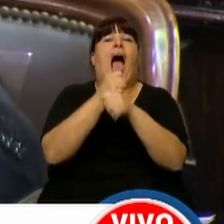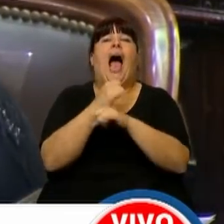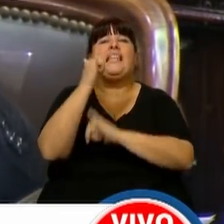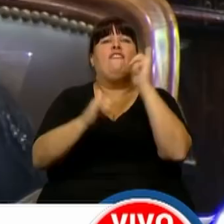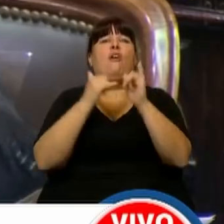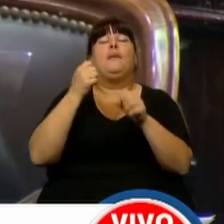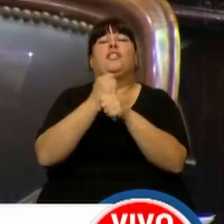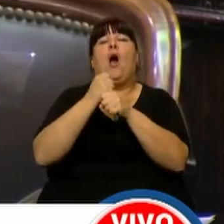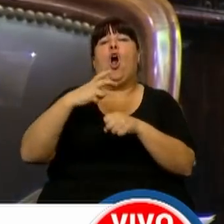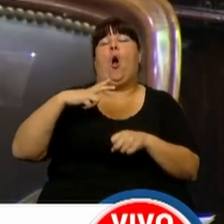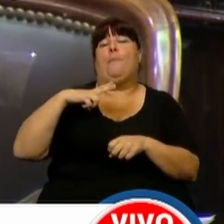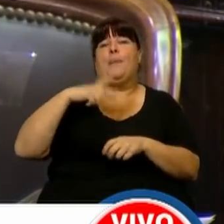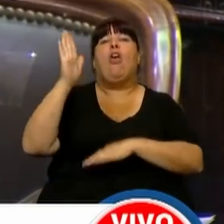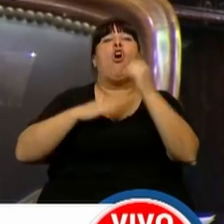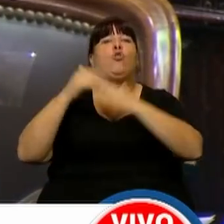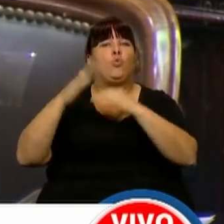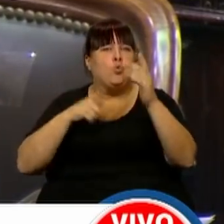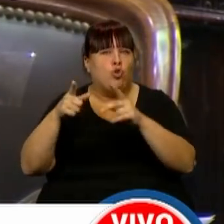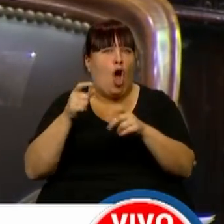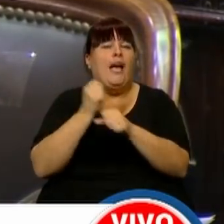dato de empleo privado en la construcción,